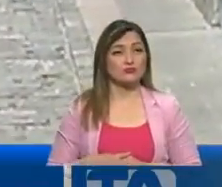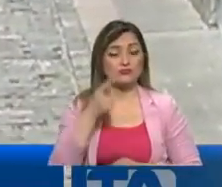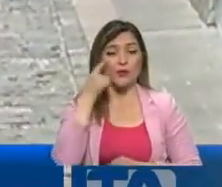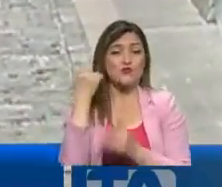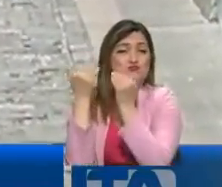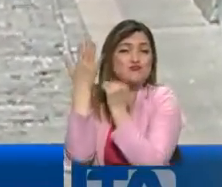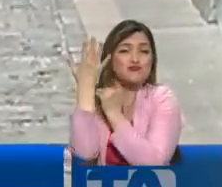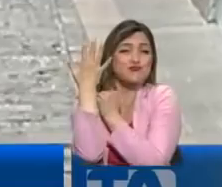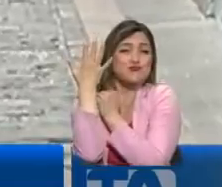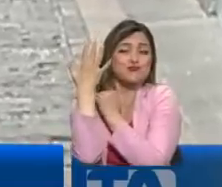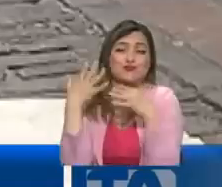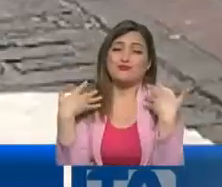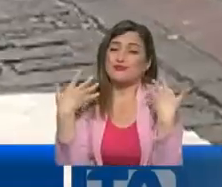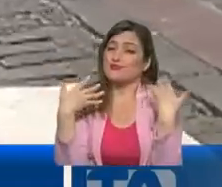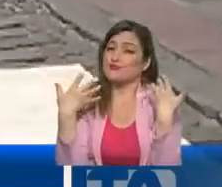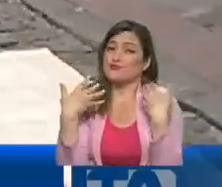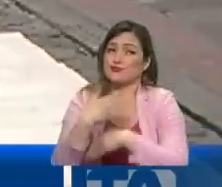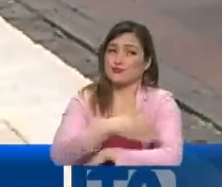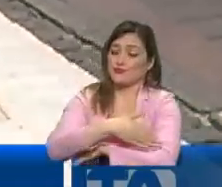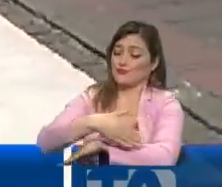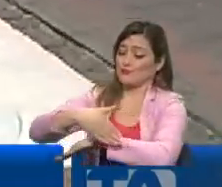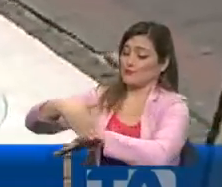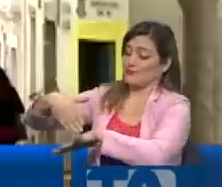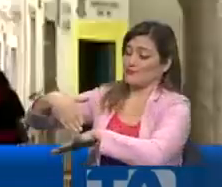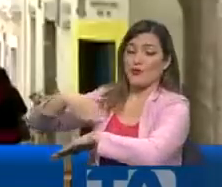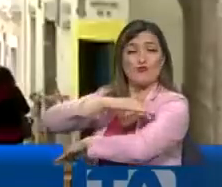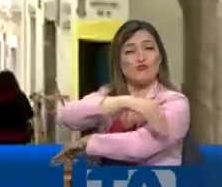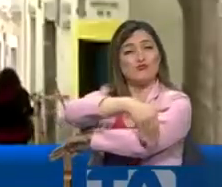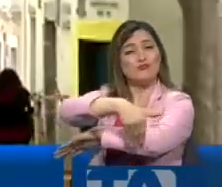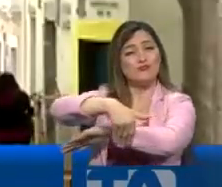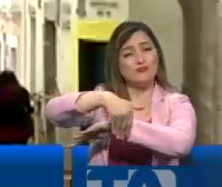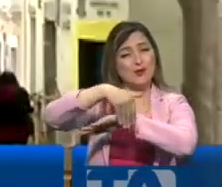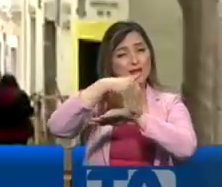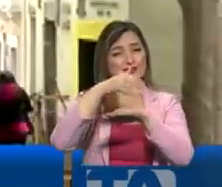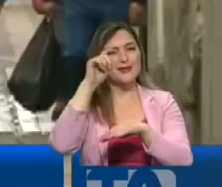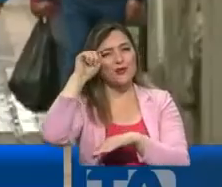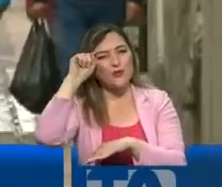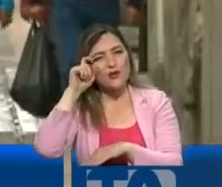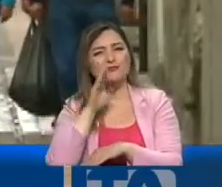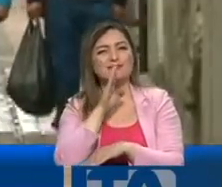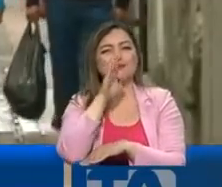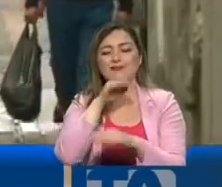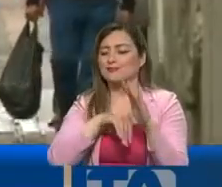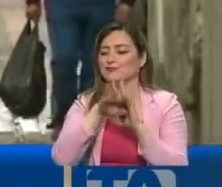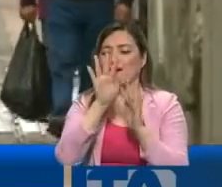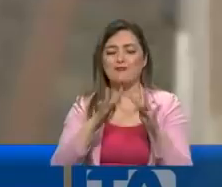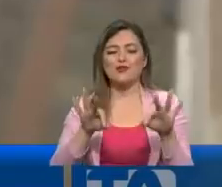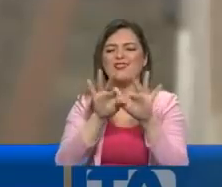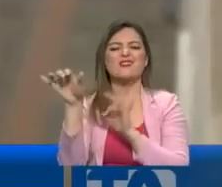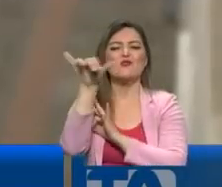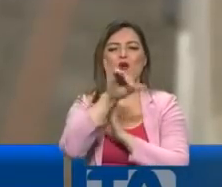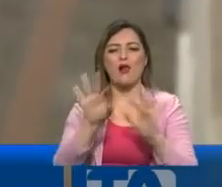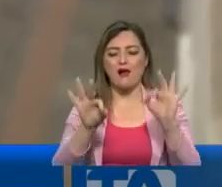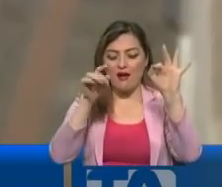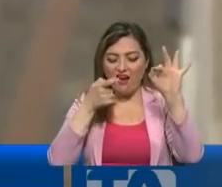tiempos felices. La calle de la Ronda había revivido a años de olvido y se volvía a convertir en una de las joyas más brillantes del centro histórico de